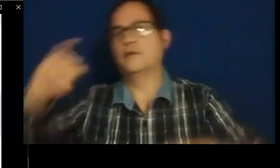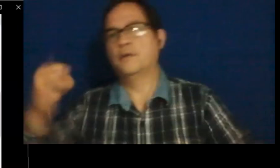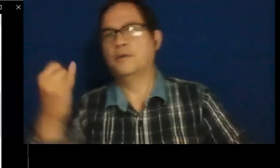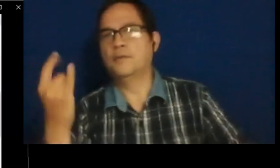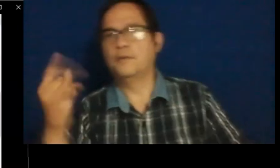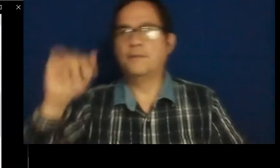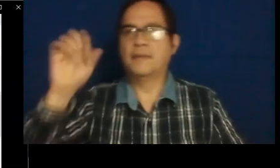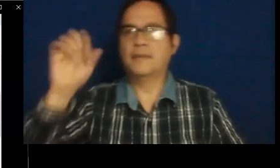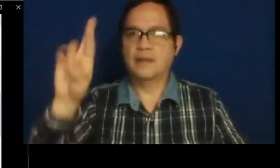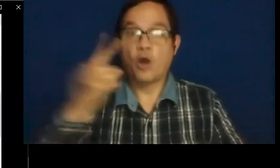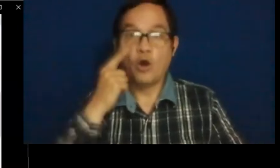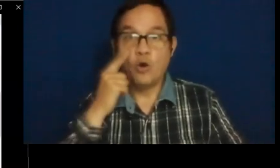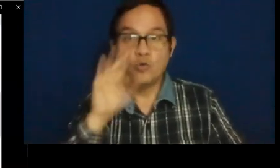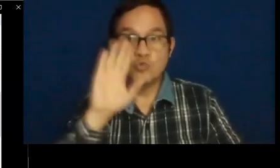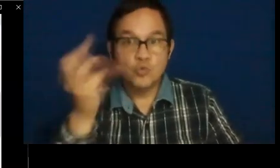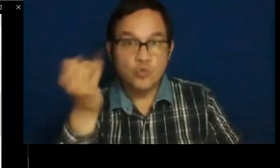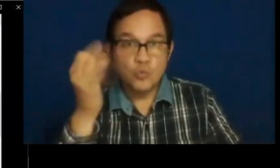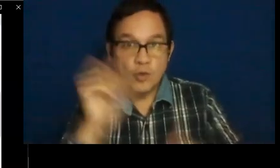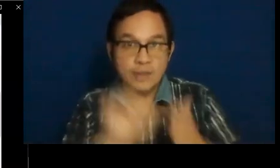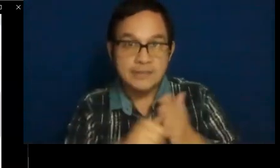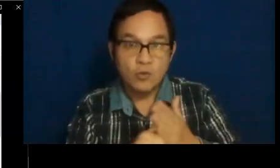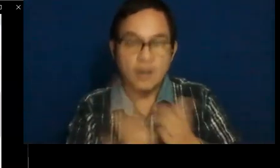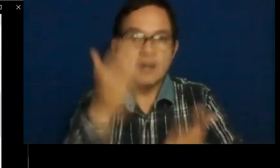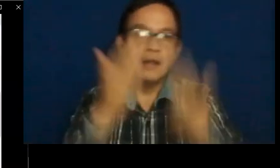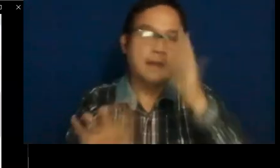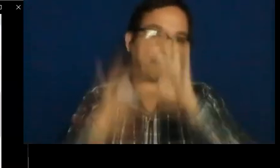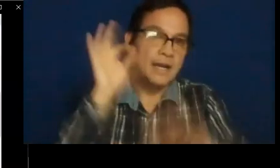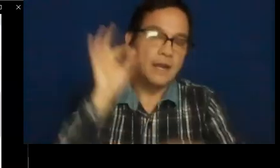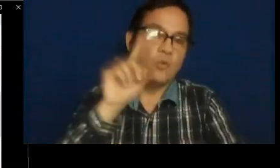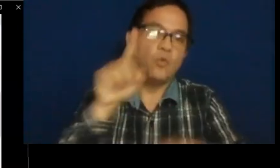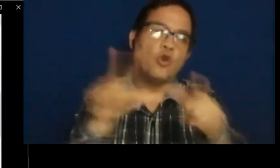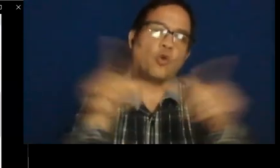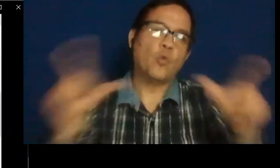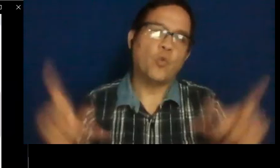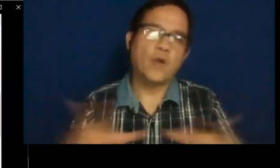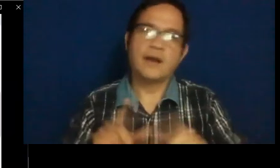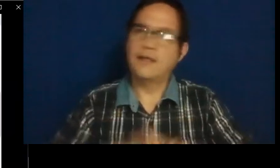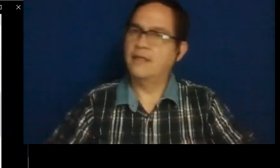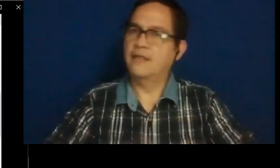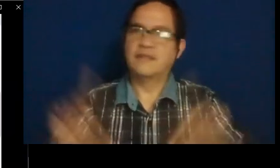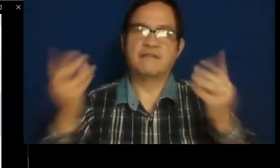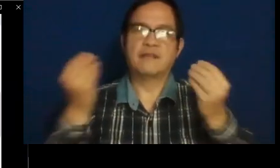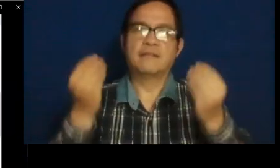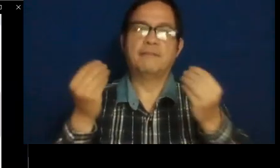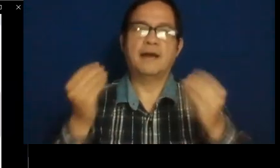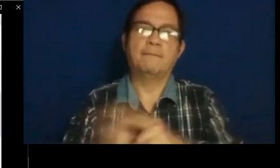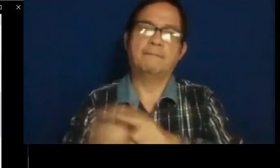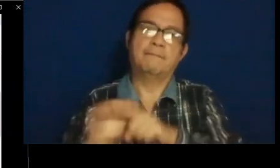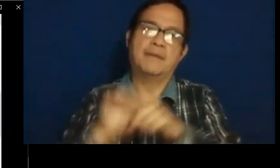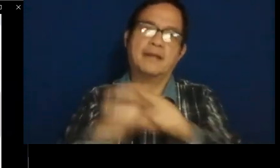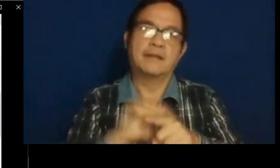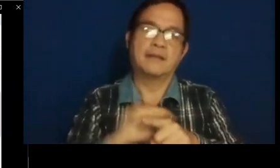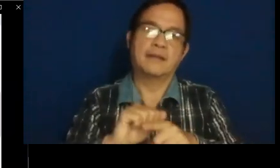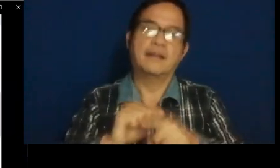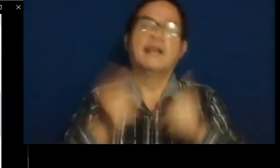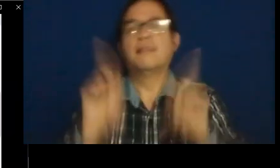número de cédula, y ya les voy a explicar cómo, van a seleccionar un lugar diferente para realizar la práctica. De la